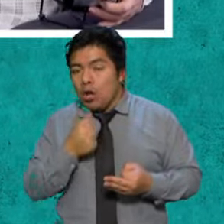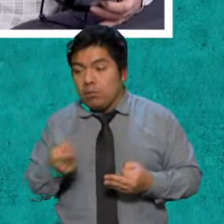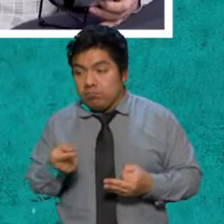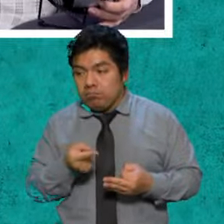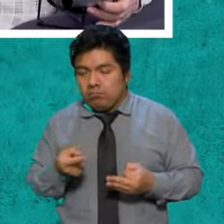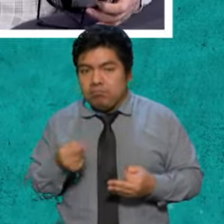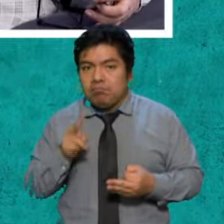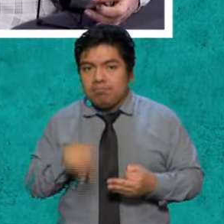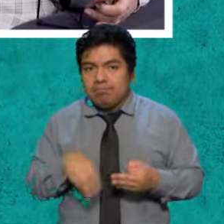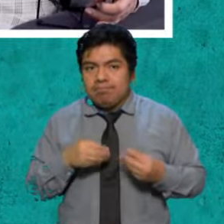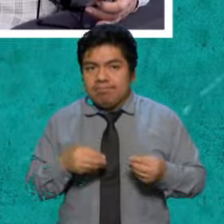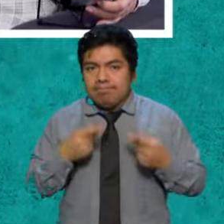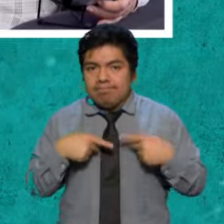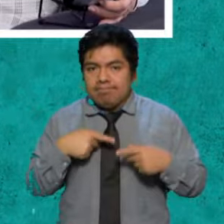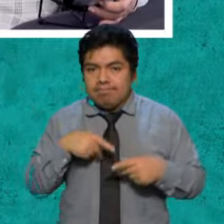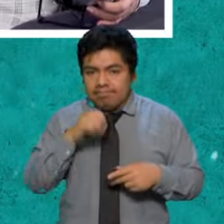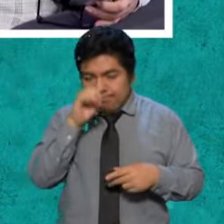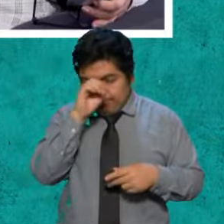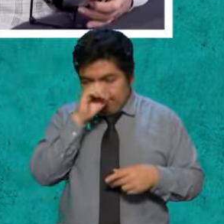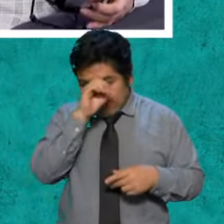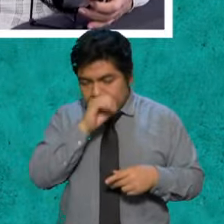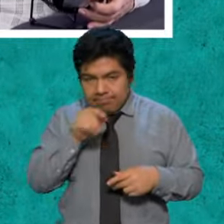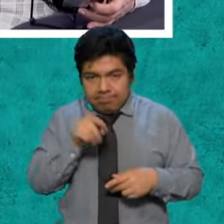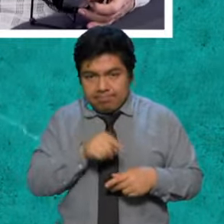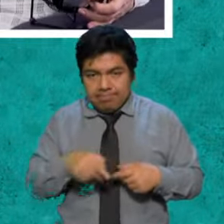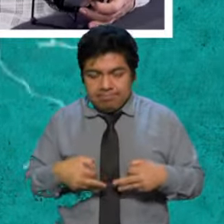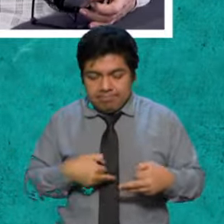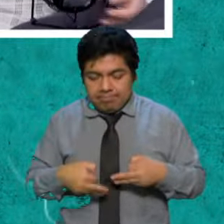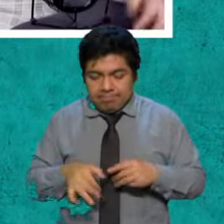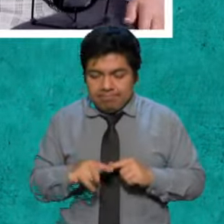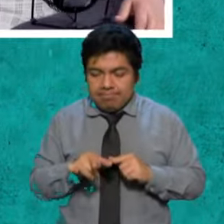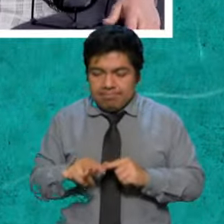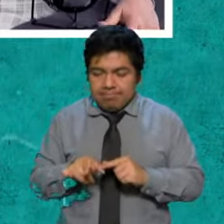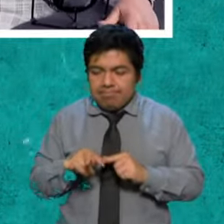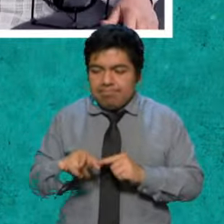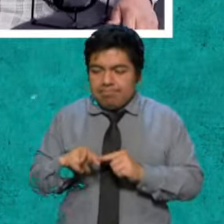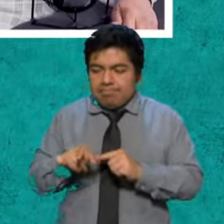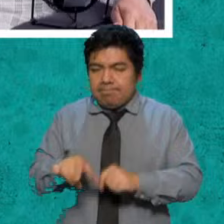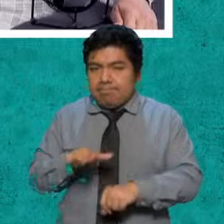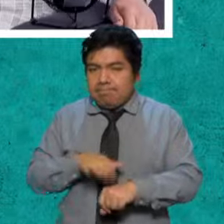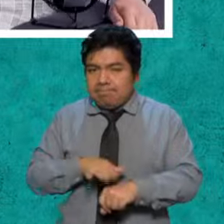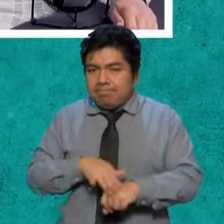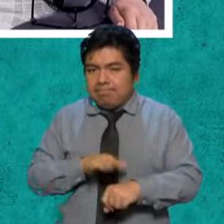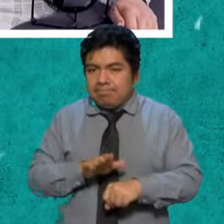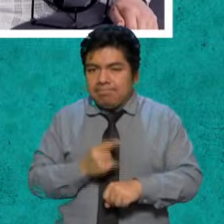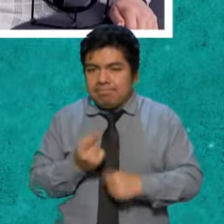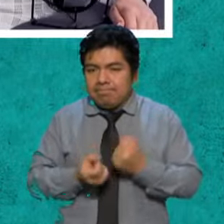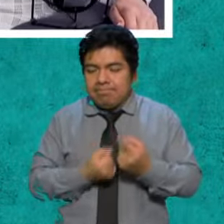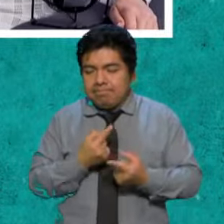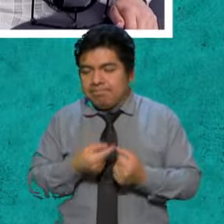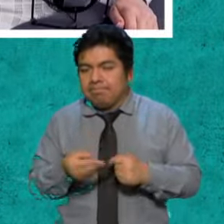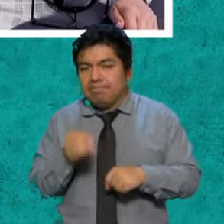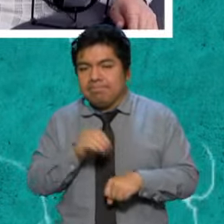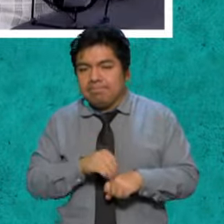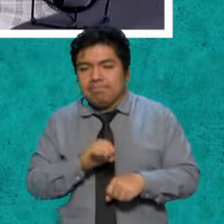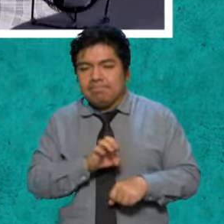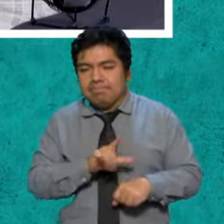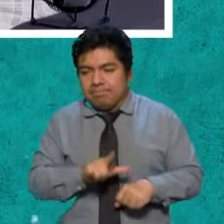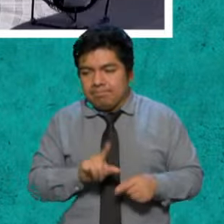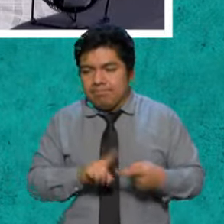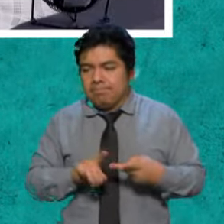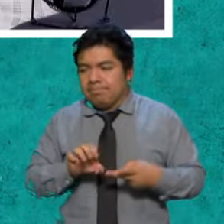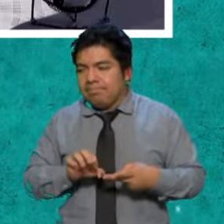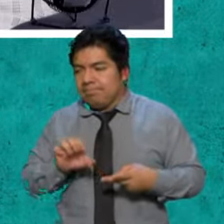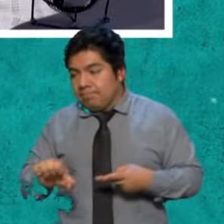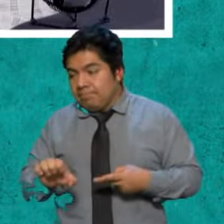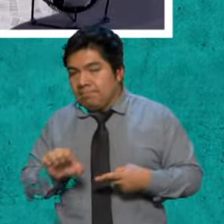hay mucha gente que opina que esta obra pega todavía más. Que da para mucho. Ella. Te digo que luego tiene que echársela ella, luego un ella.